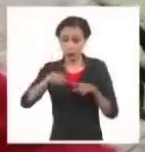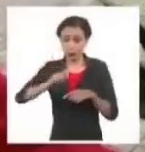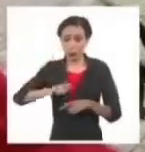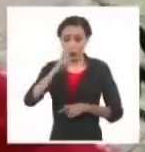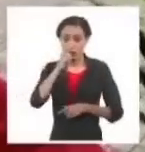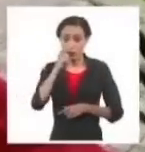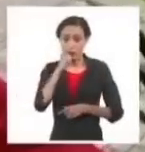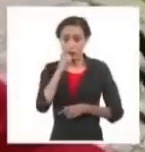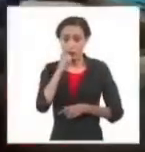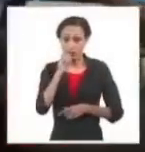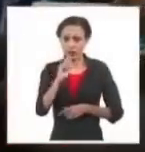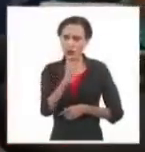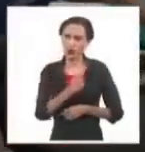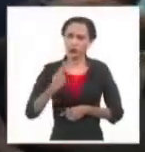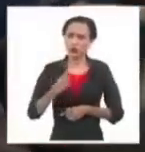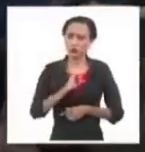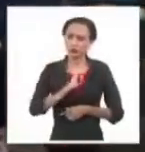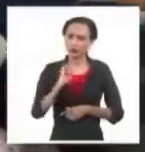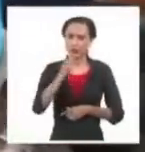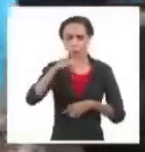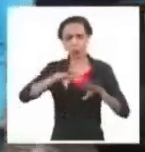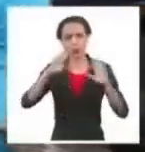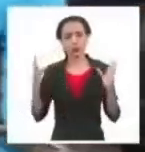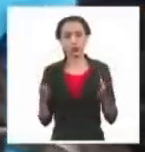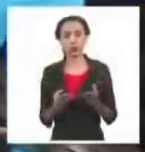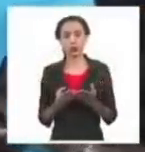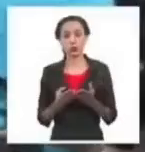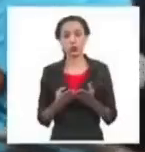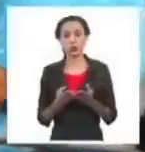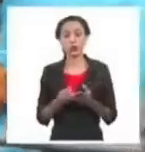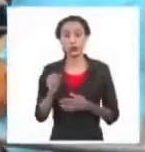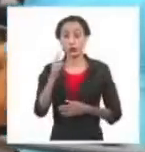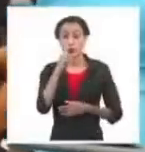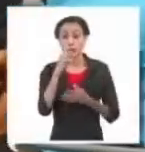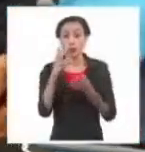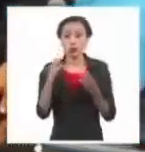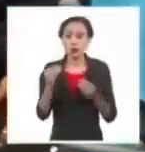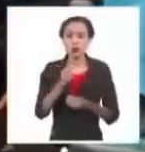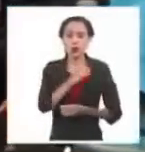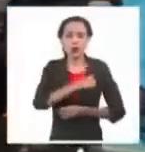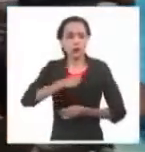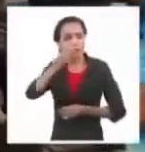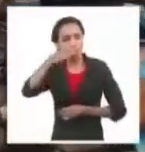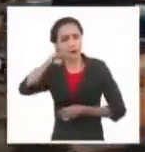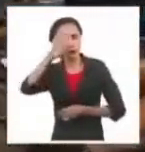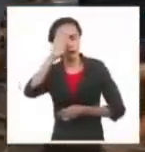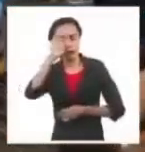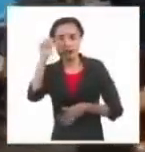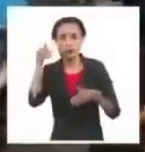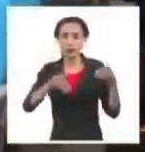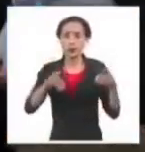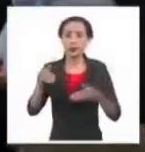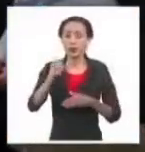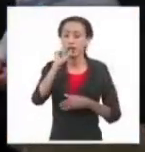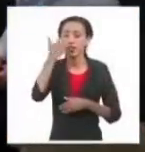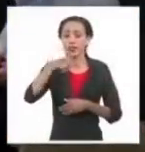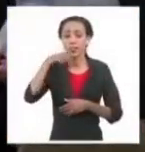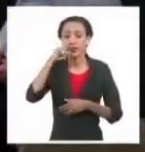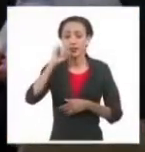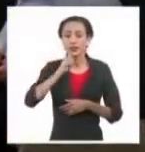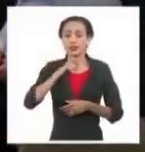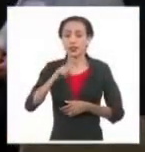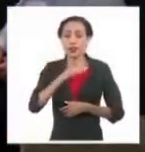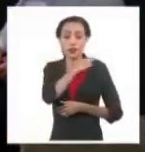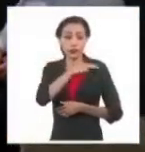yo pienso que como ahora todos en méxico y esta lengua este hubo un médico de modo yo no veo 22 y yo veo allí 50 o